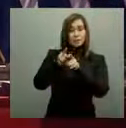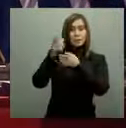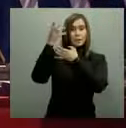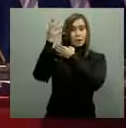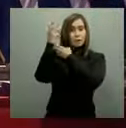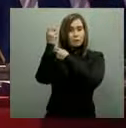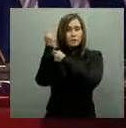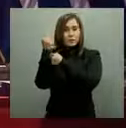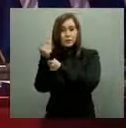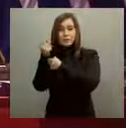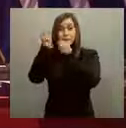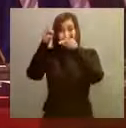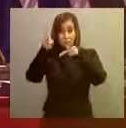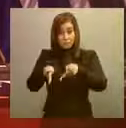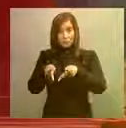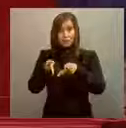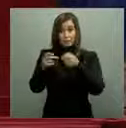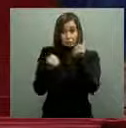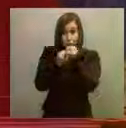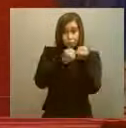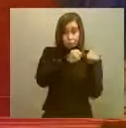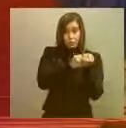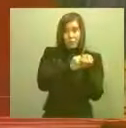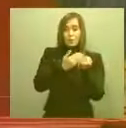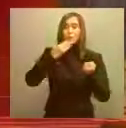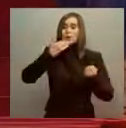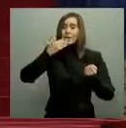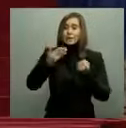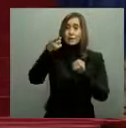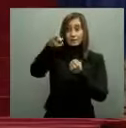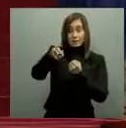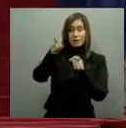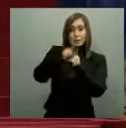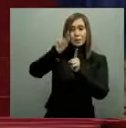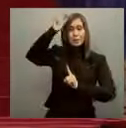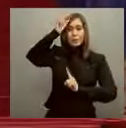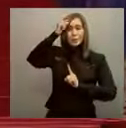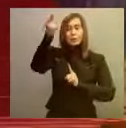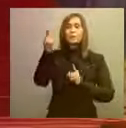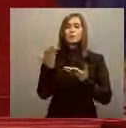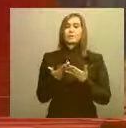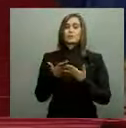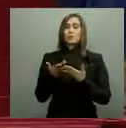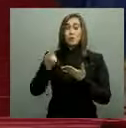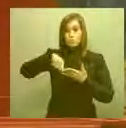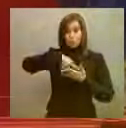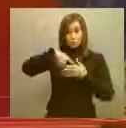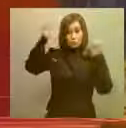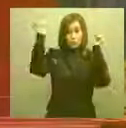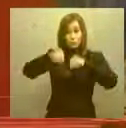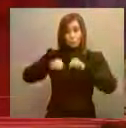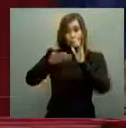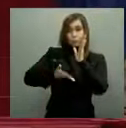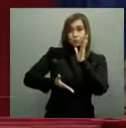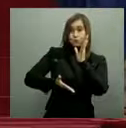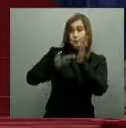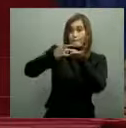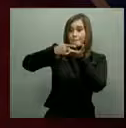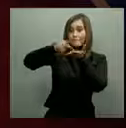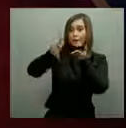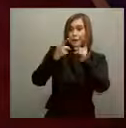y sociales. Gracias a ellos y al gobierno, hace pocas semanas pudimos consensuar un aumento histórico